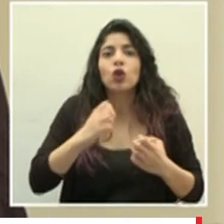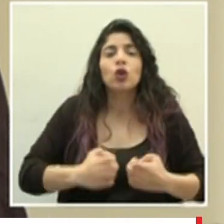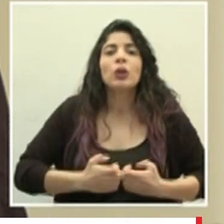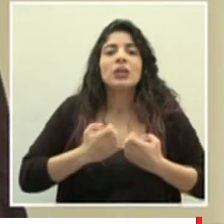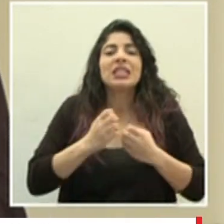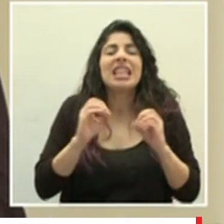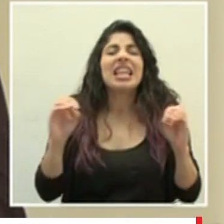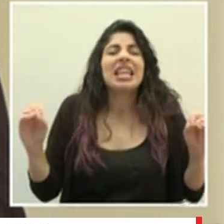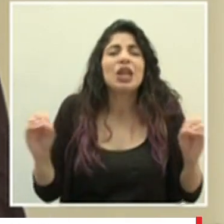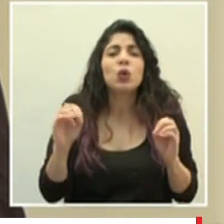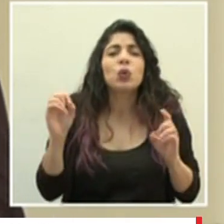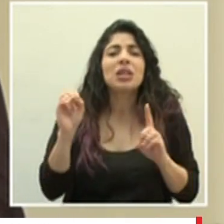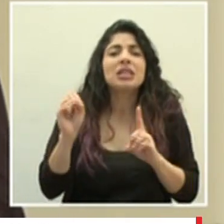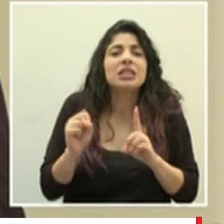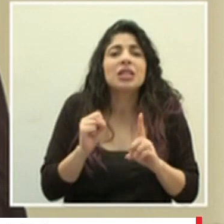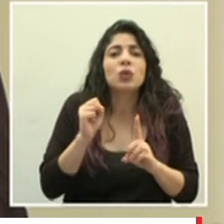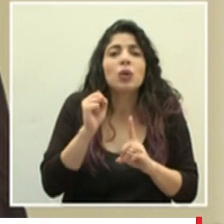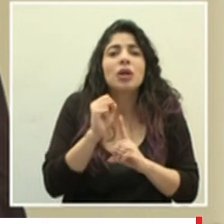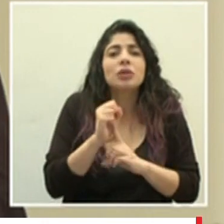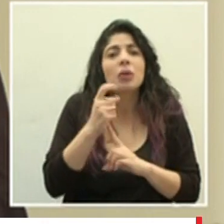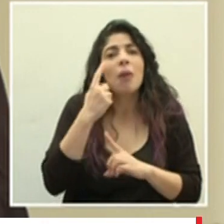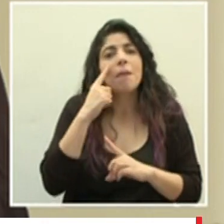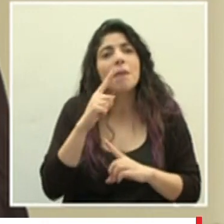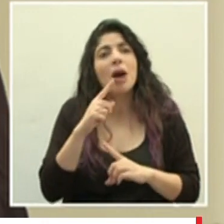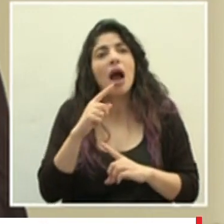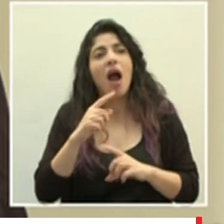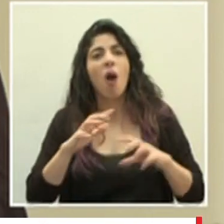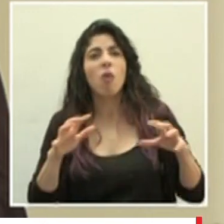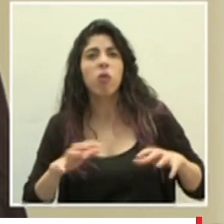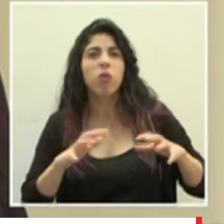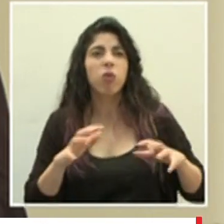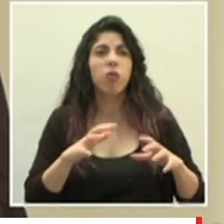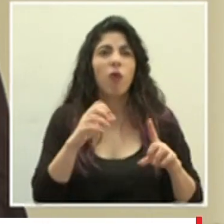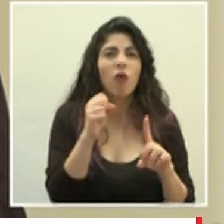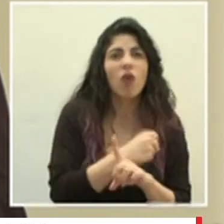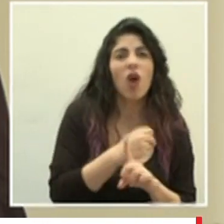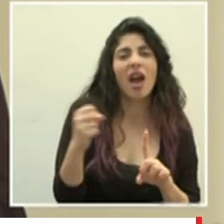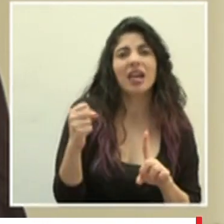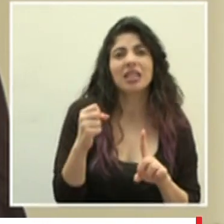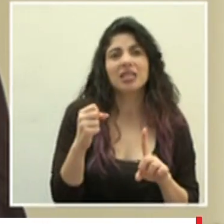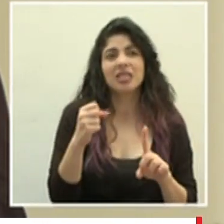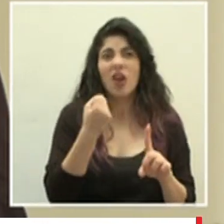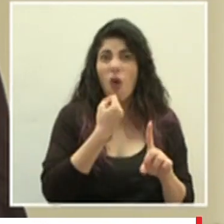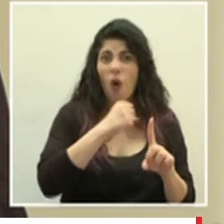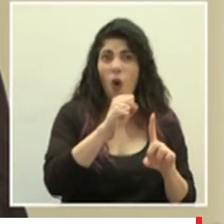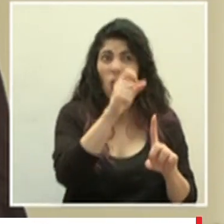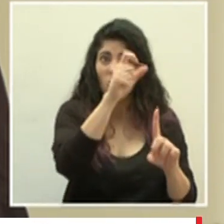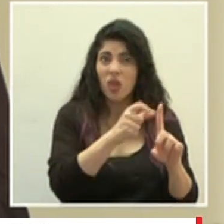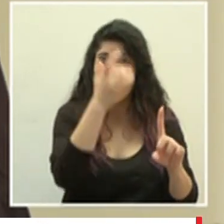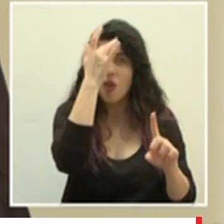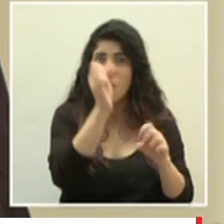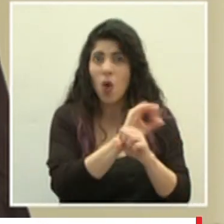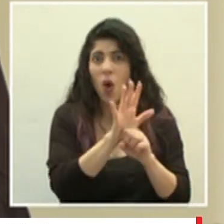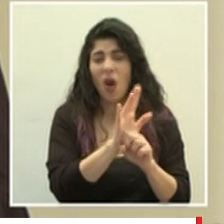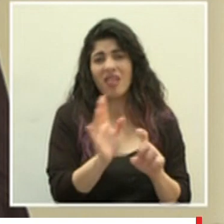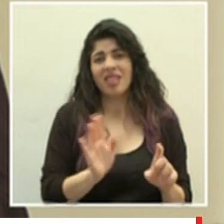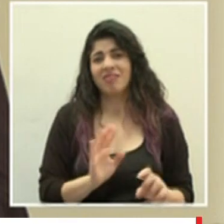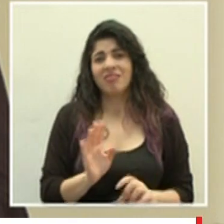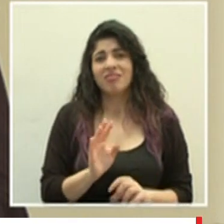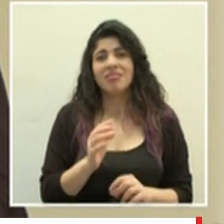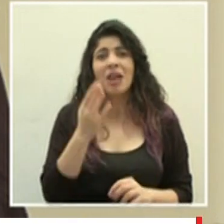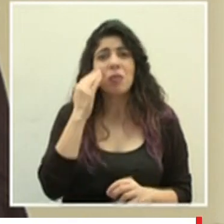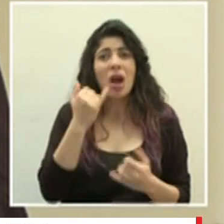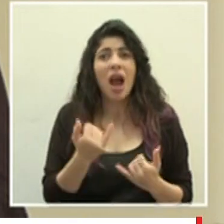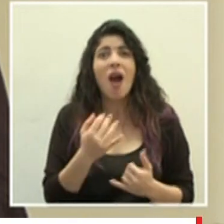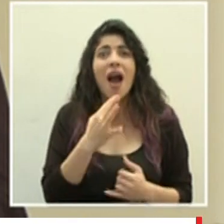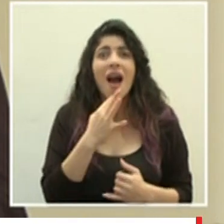ninguna circunstancia o motivo para este tipo de reacciones, ¿verdad? De agresividad, de violencia en contra de esas personas. Imagínense que